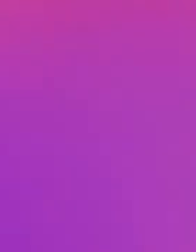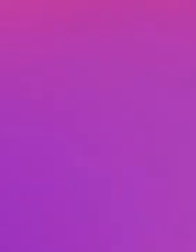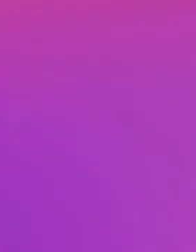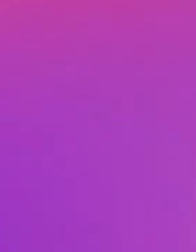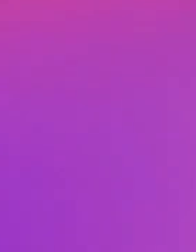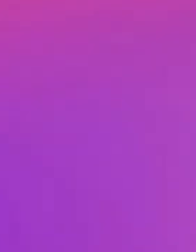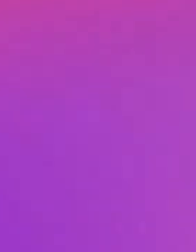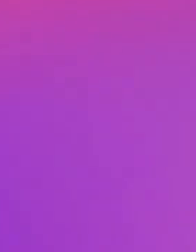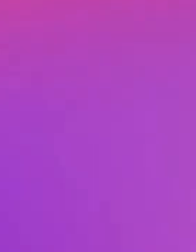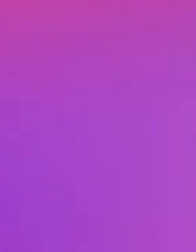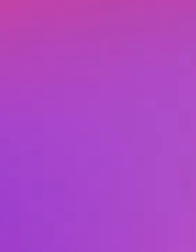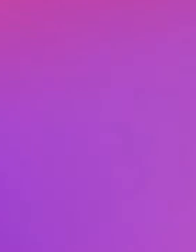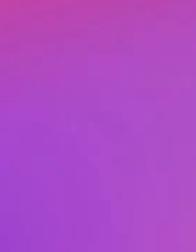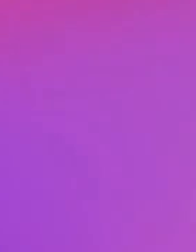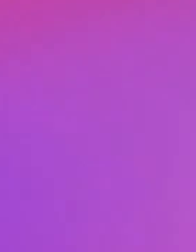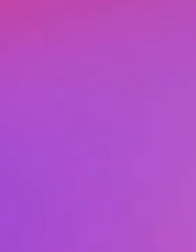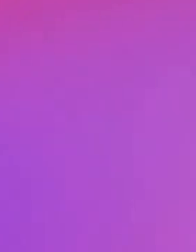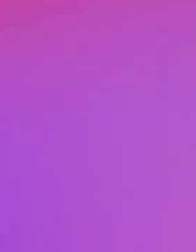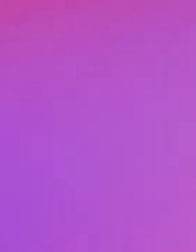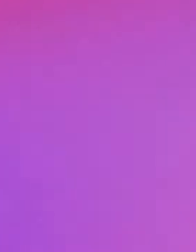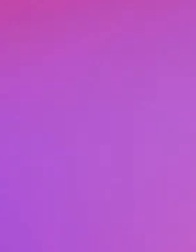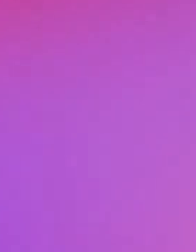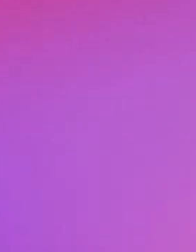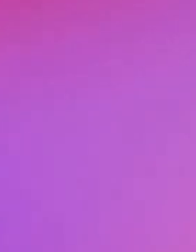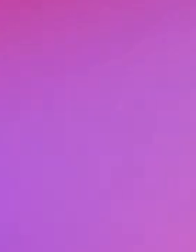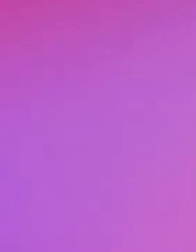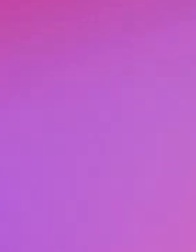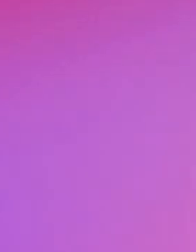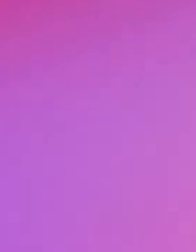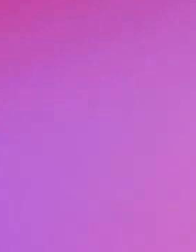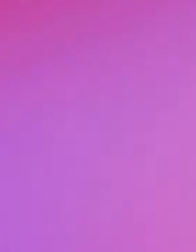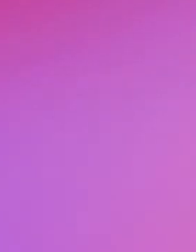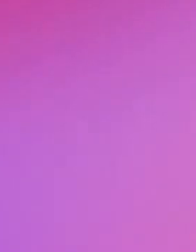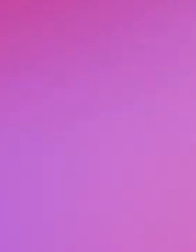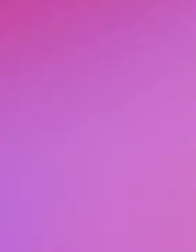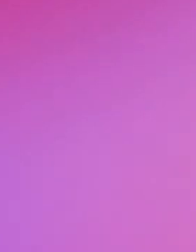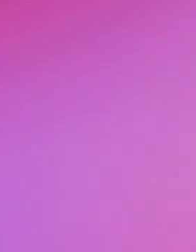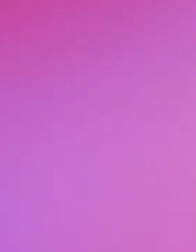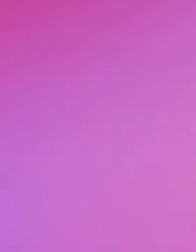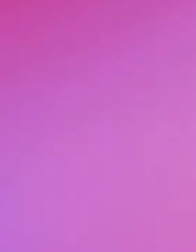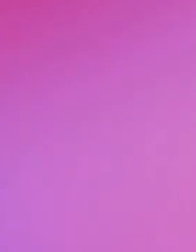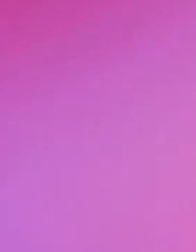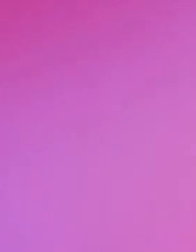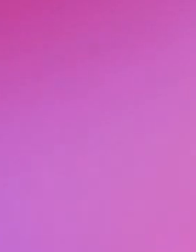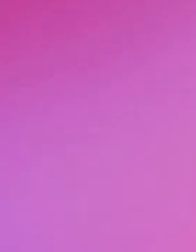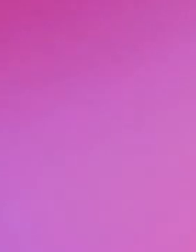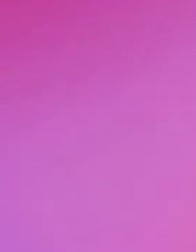conalitec.cep.gov.mx. Y recuerda que también cuentas con el sitio